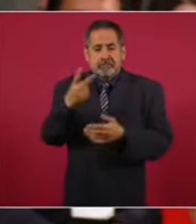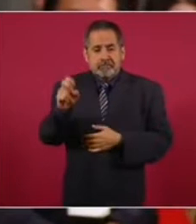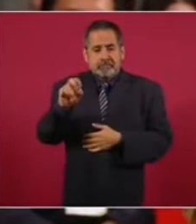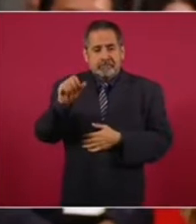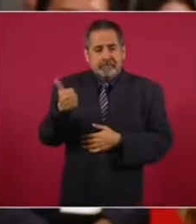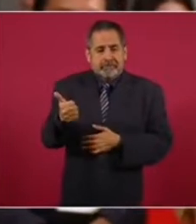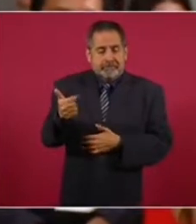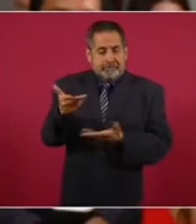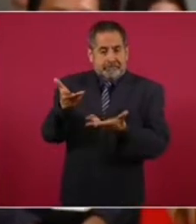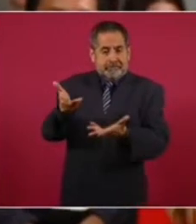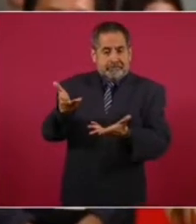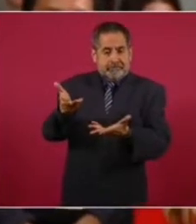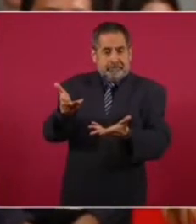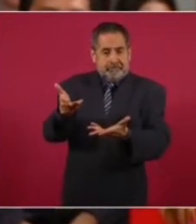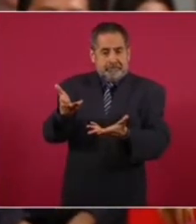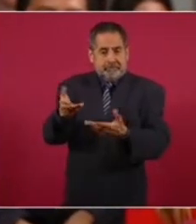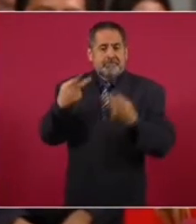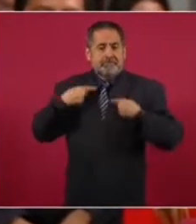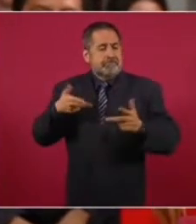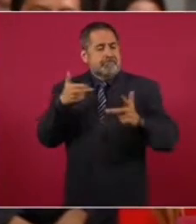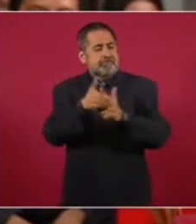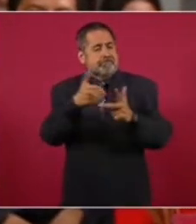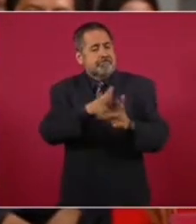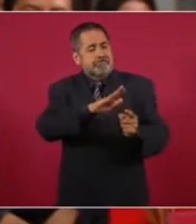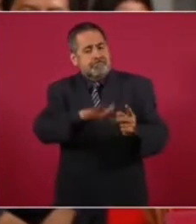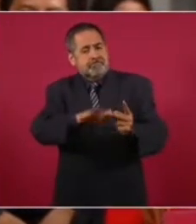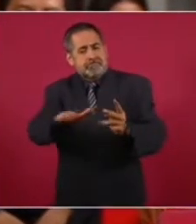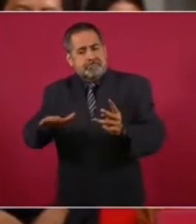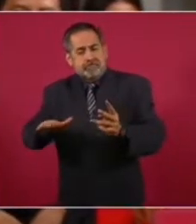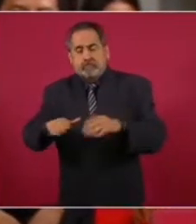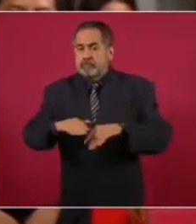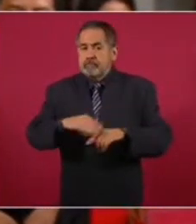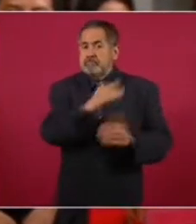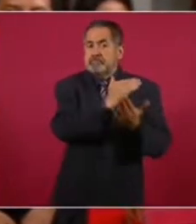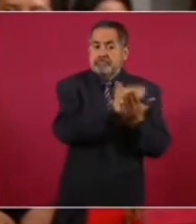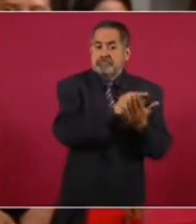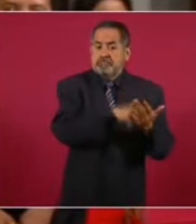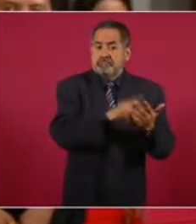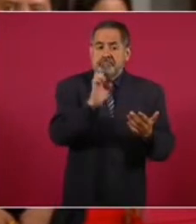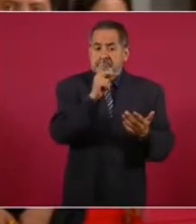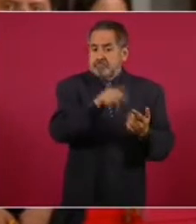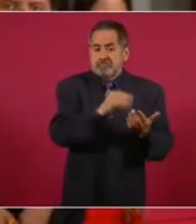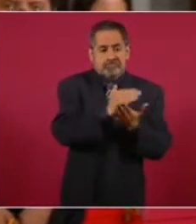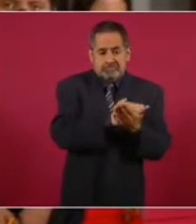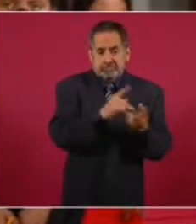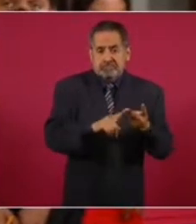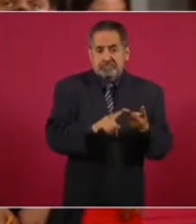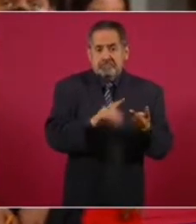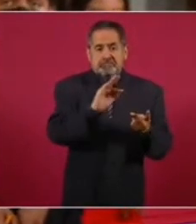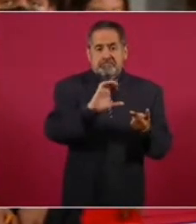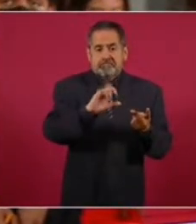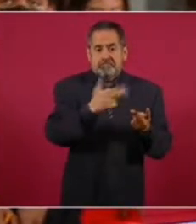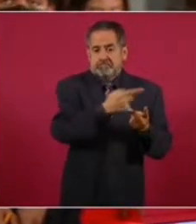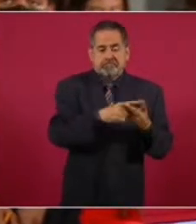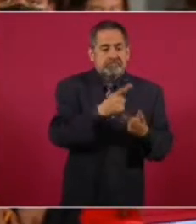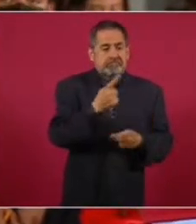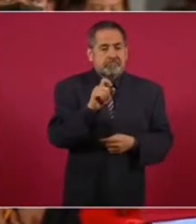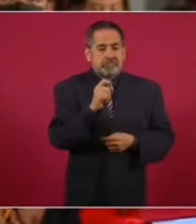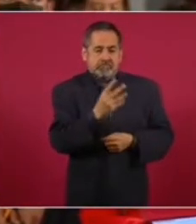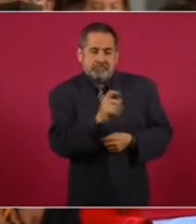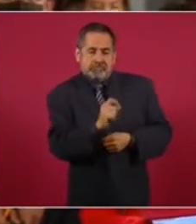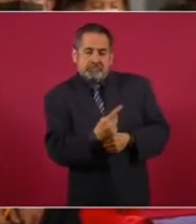126.206 mexicanos asesinados, más que los 124.000 de Peña, más que los 121.000